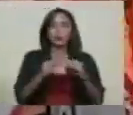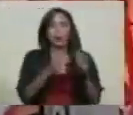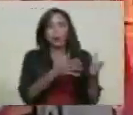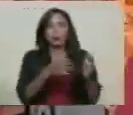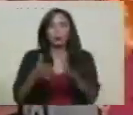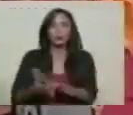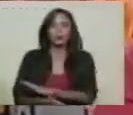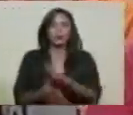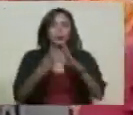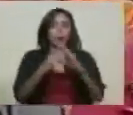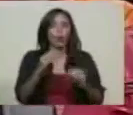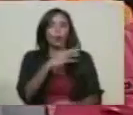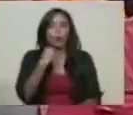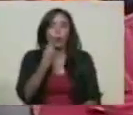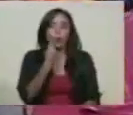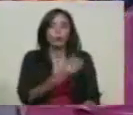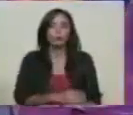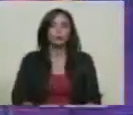de la Juventud